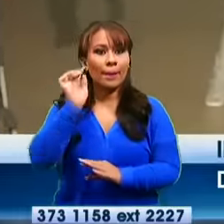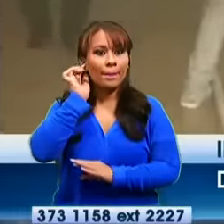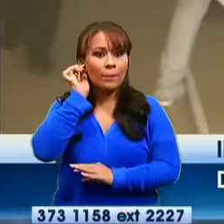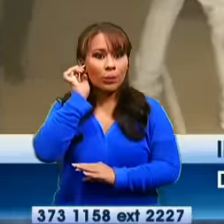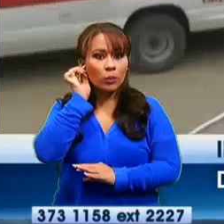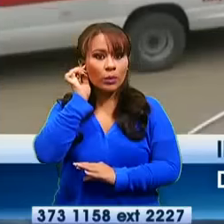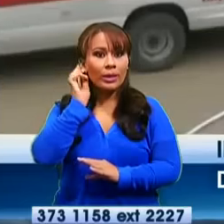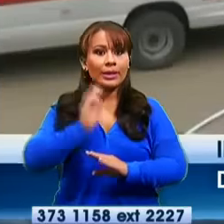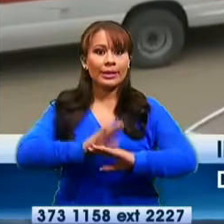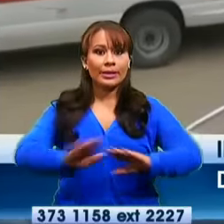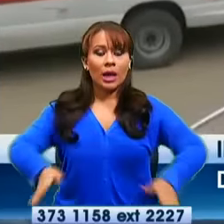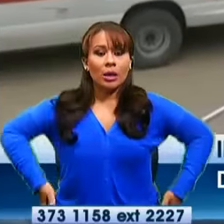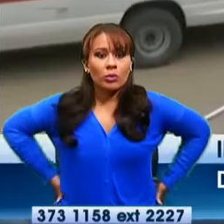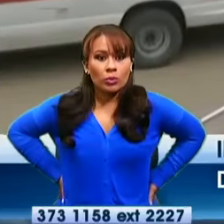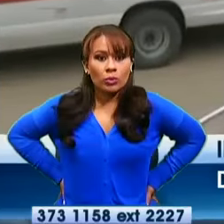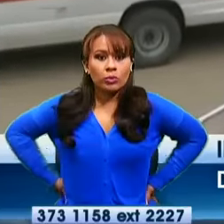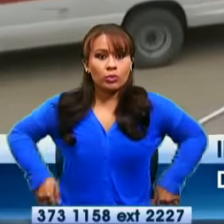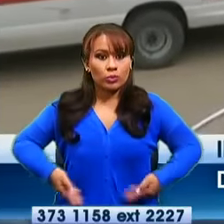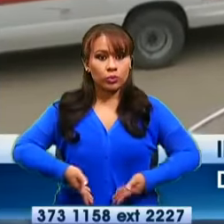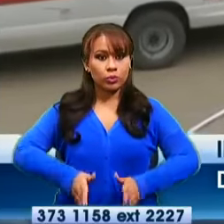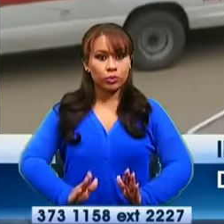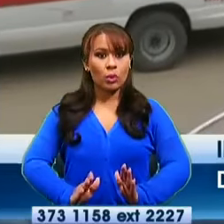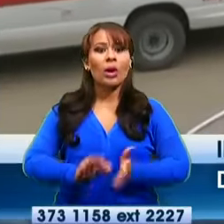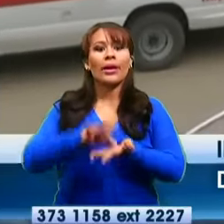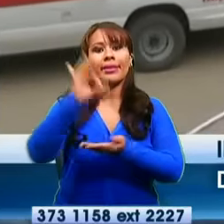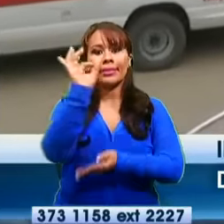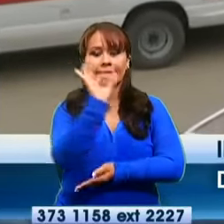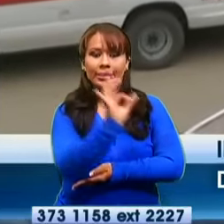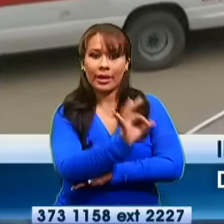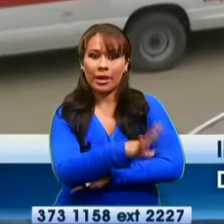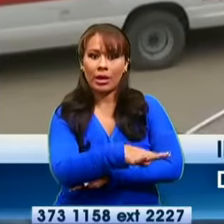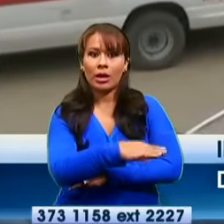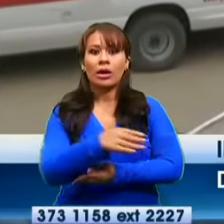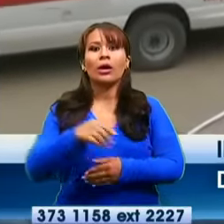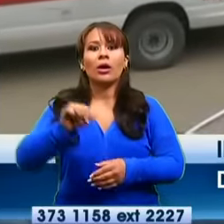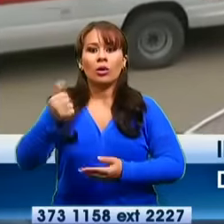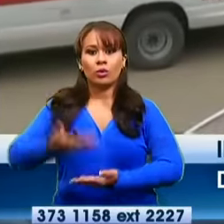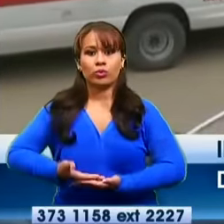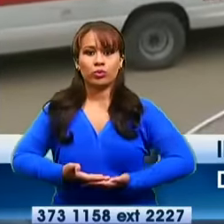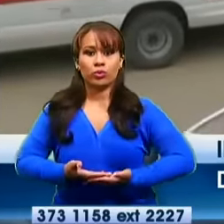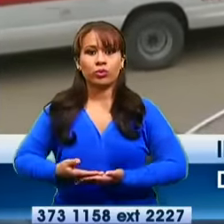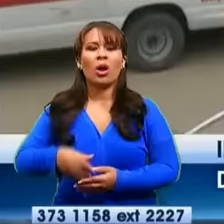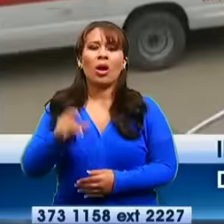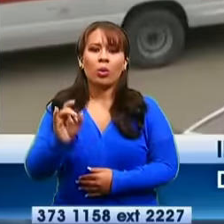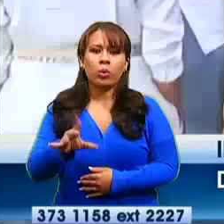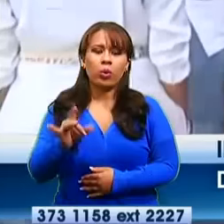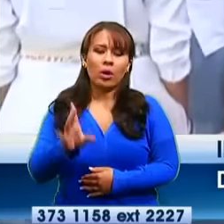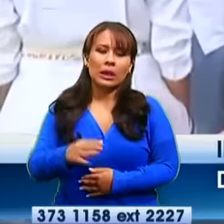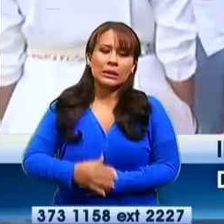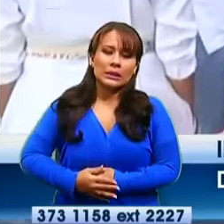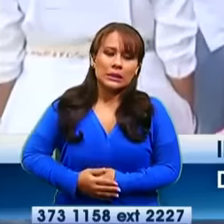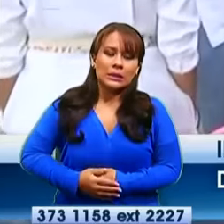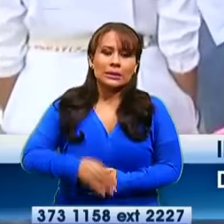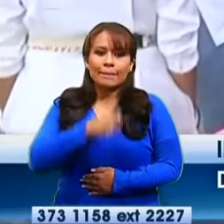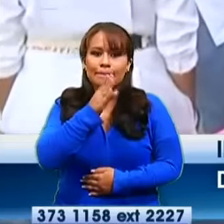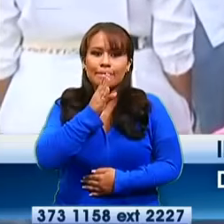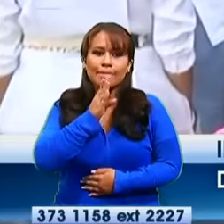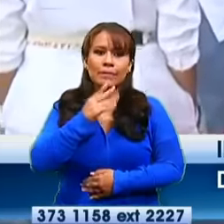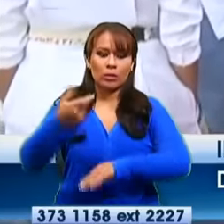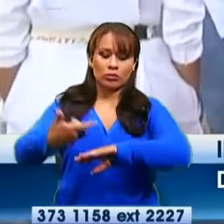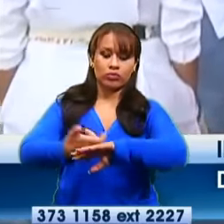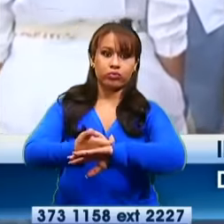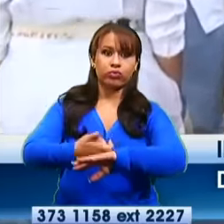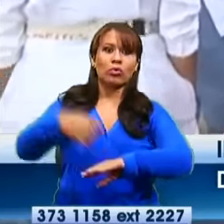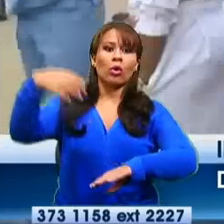cumplido sus labores de parto dejaron la maternidad aún con sueros en sus extremidades y sus hijos en termocuna